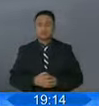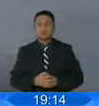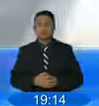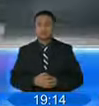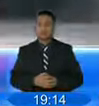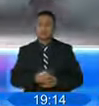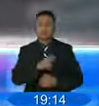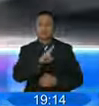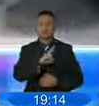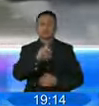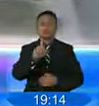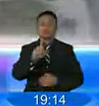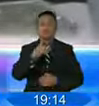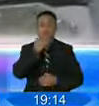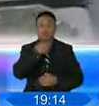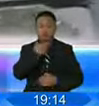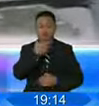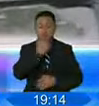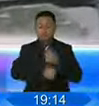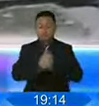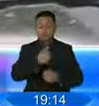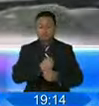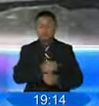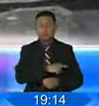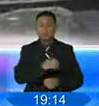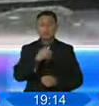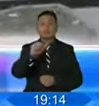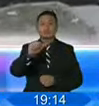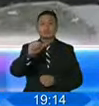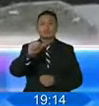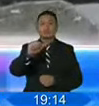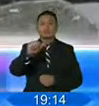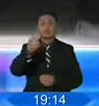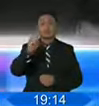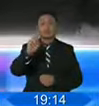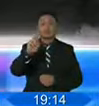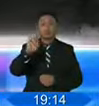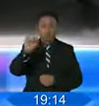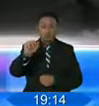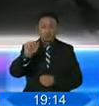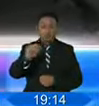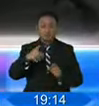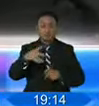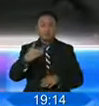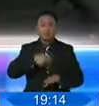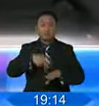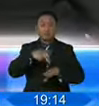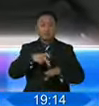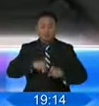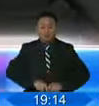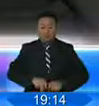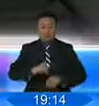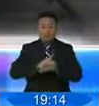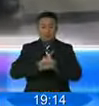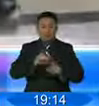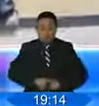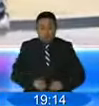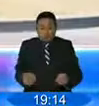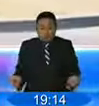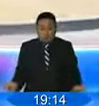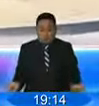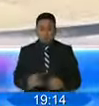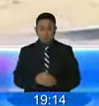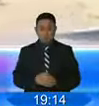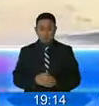El 21 de agosto del año pasado, el cadáver de Alexandra Soria Borges, ginecóloga de profesión, fue encontrado en la cajuela de su vehículo en el sector de Carcelén